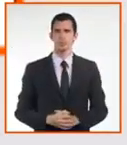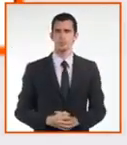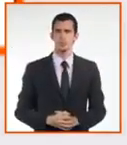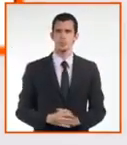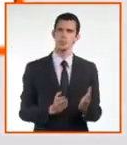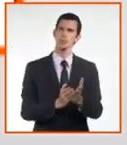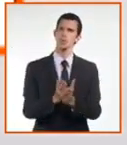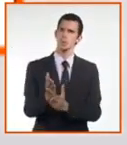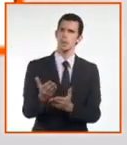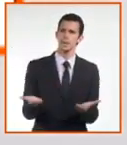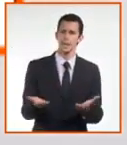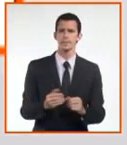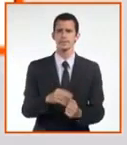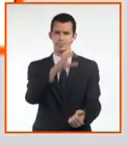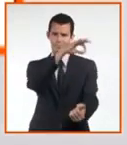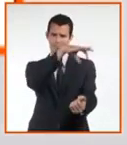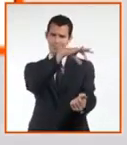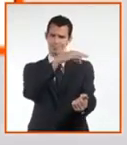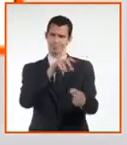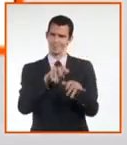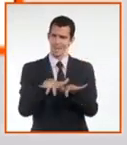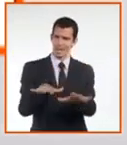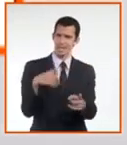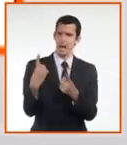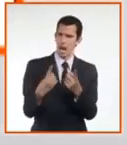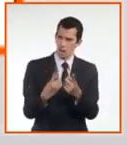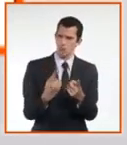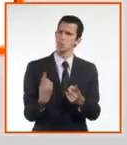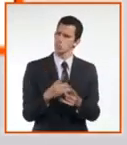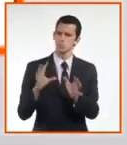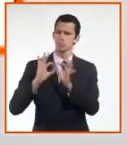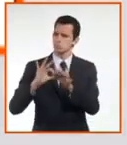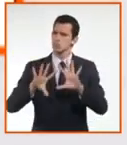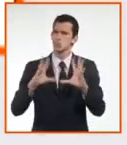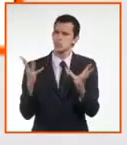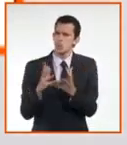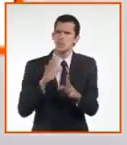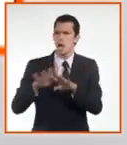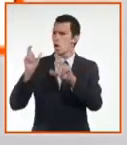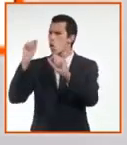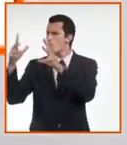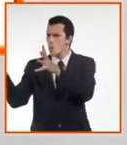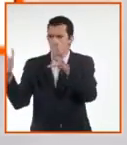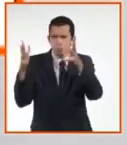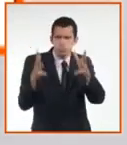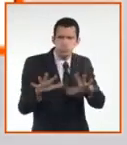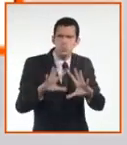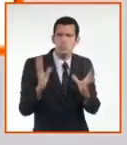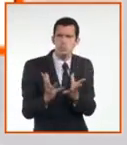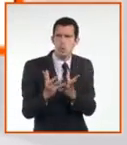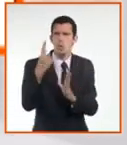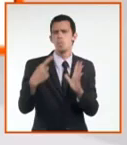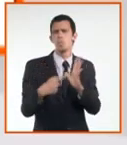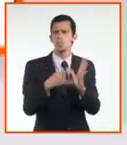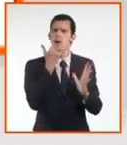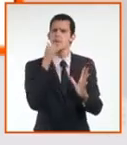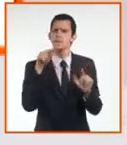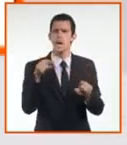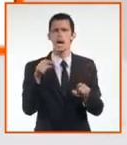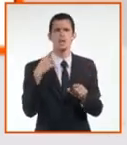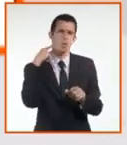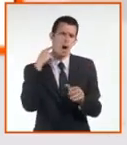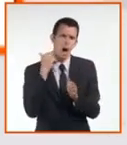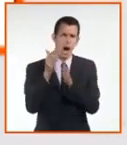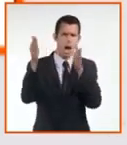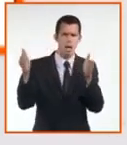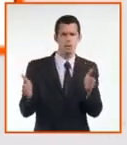los 12 productos tienen materia prima garantizada hasta finalizar el año por lo tanto no van a estar afectados esto es un grupo